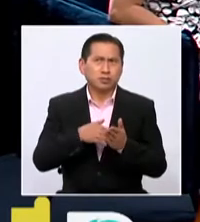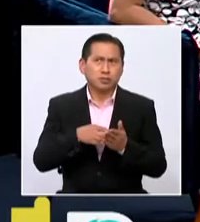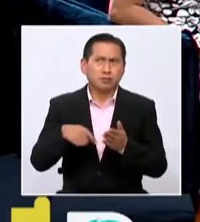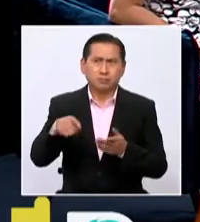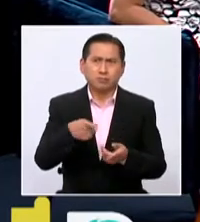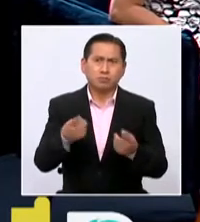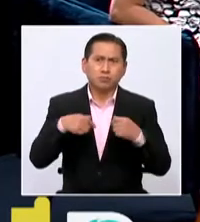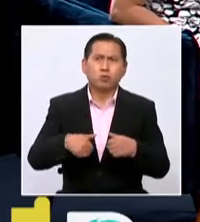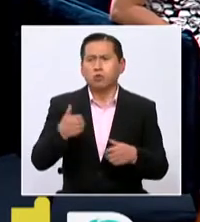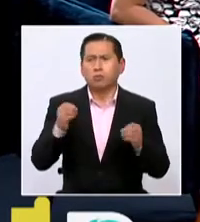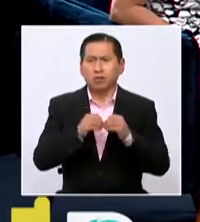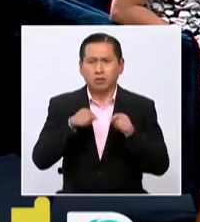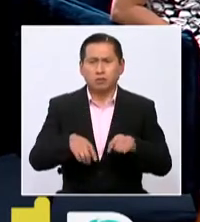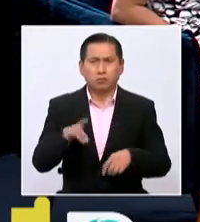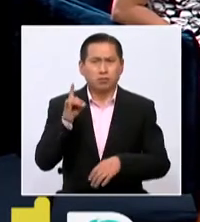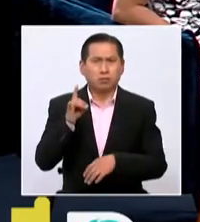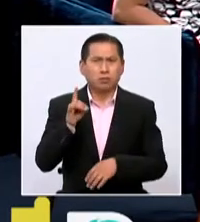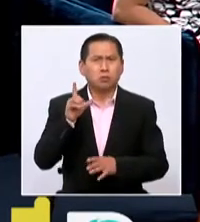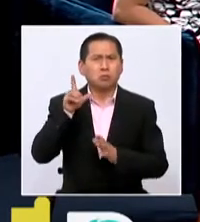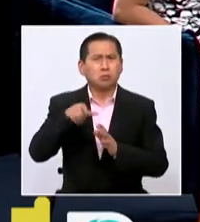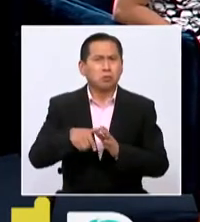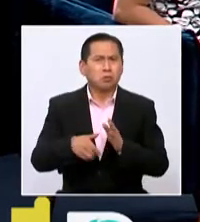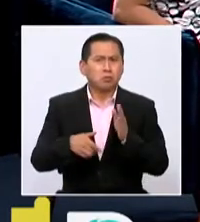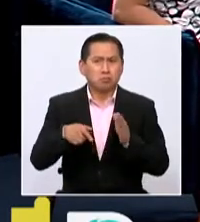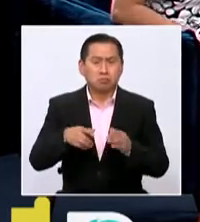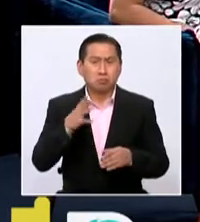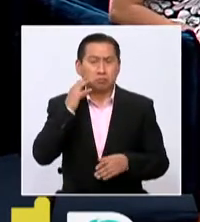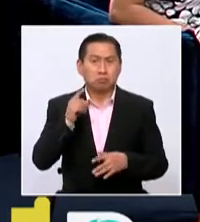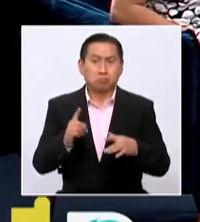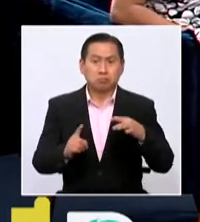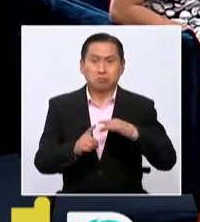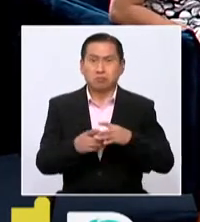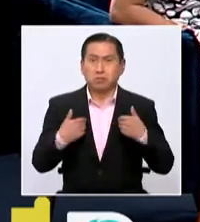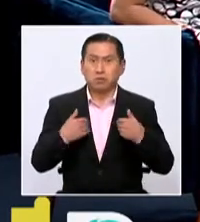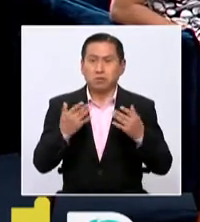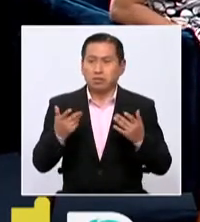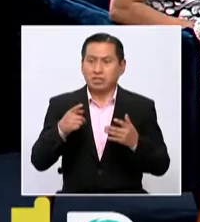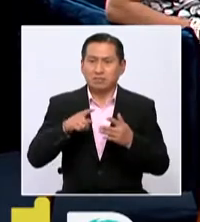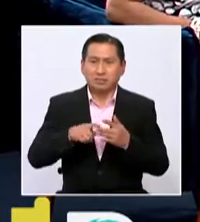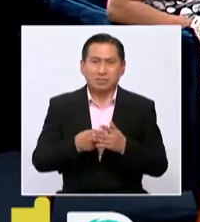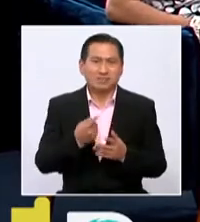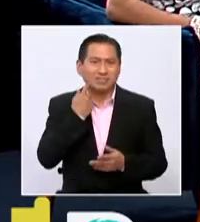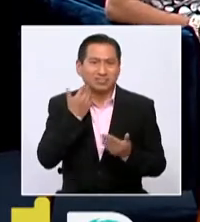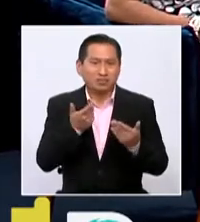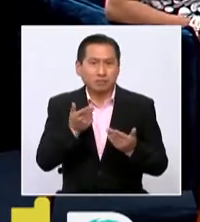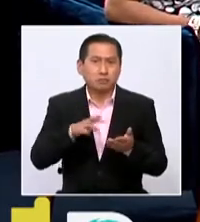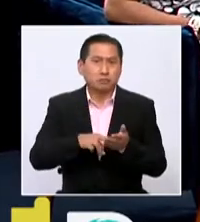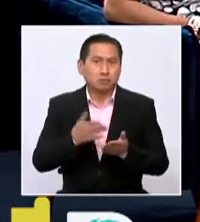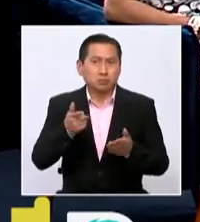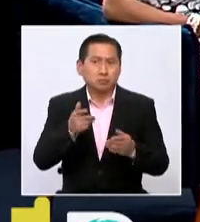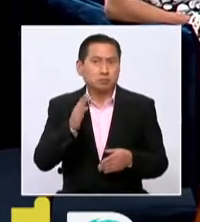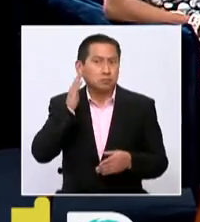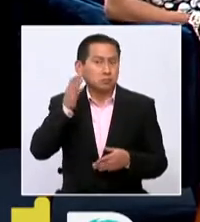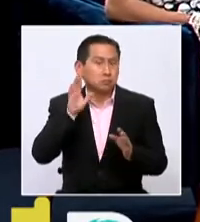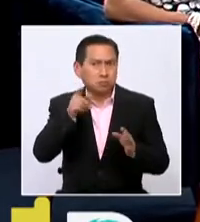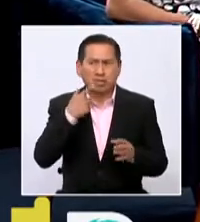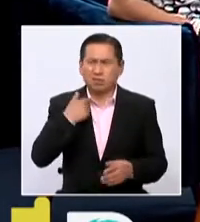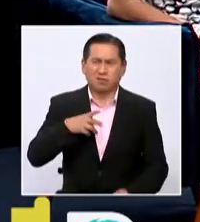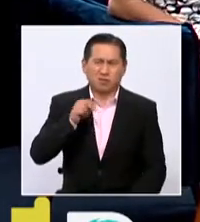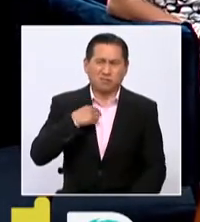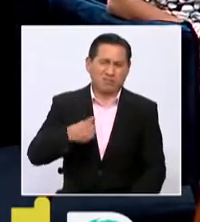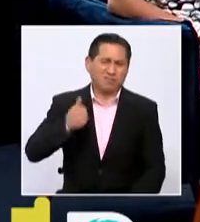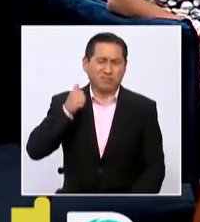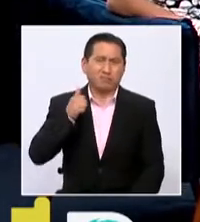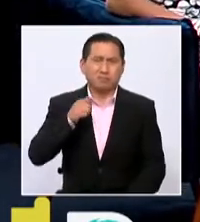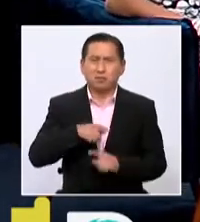con otras producciones acá a Bolivia después de la experiencia que, ojo, recién está empezando? A lo mejor en el camino algo pasa y te hace decir, ya no vuelvo,